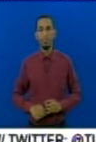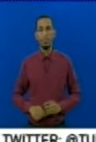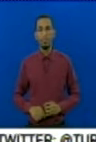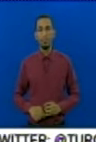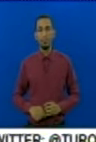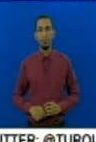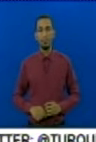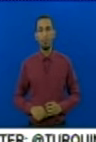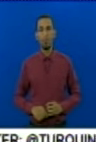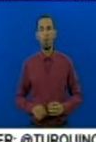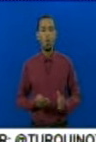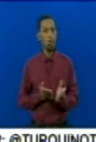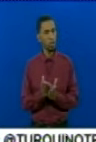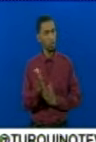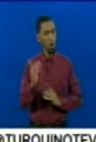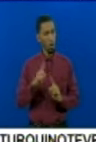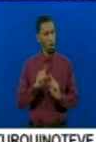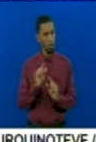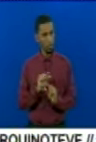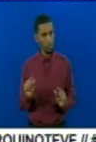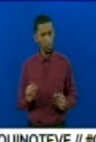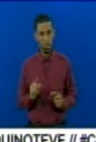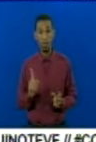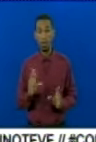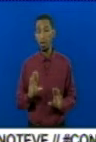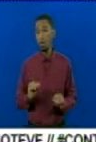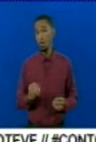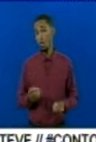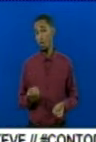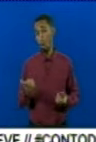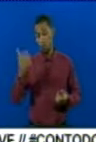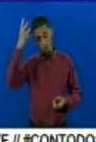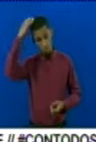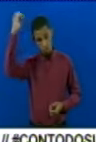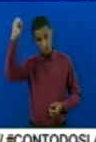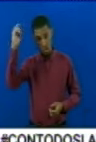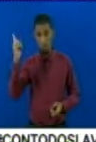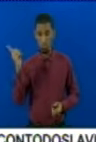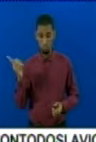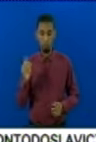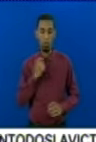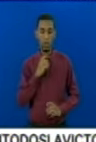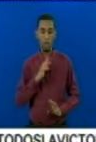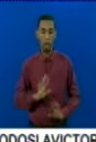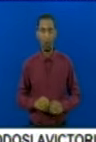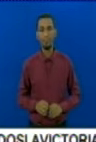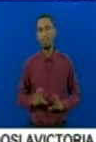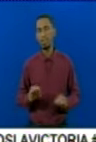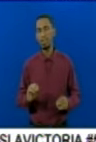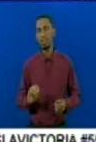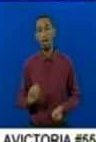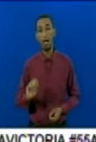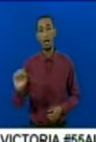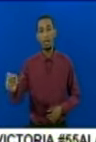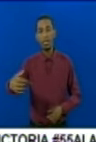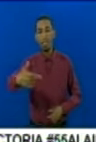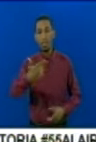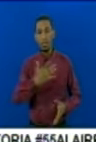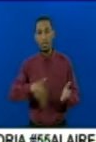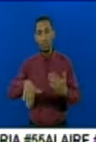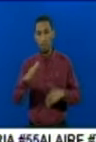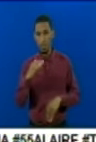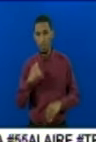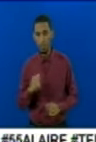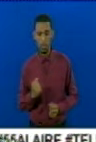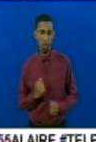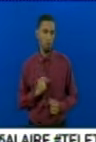línea argumental y también un poco lo que decía en el programa desde la presidencia, aseguraba Oscar Pérez Oliva, viceministro primero